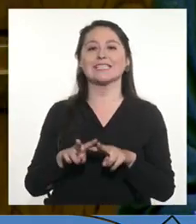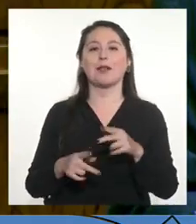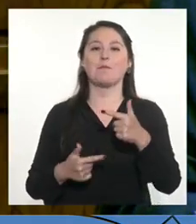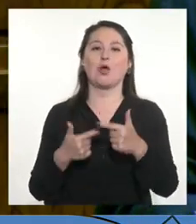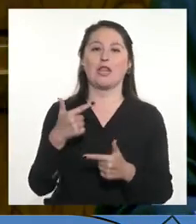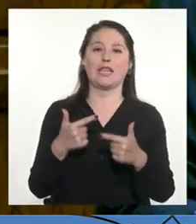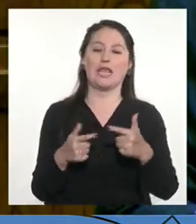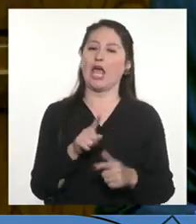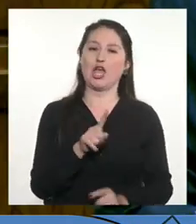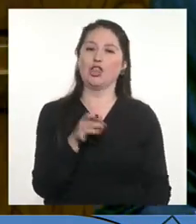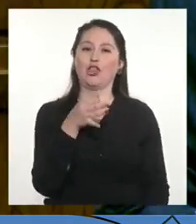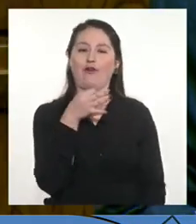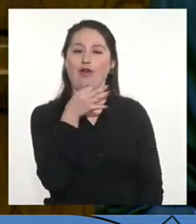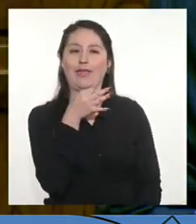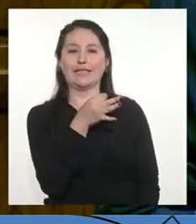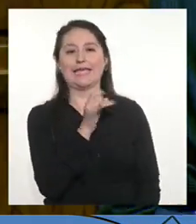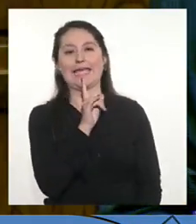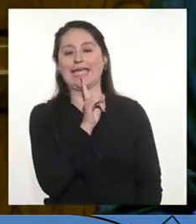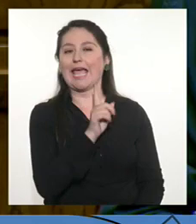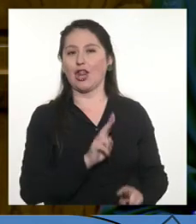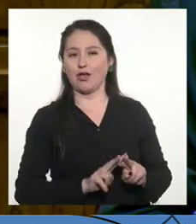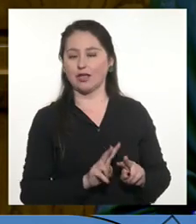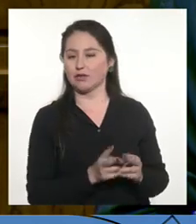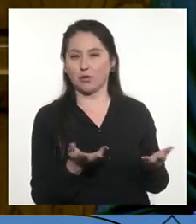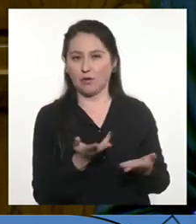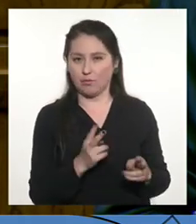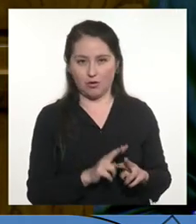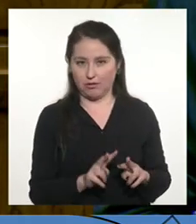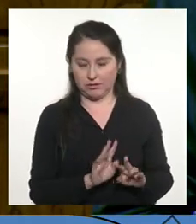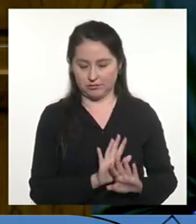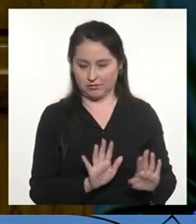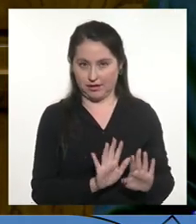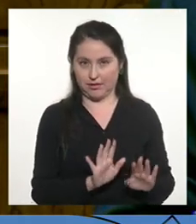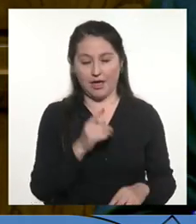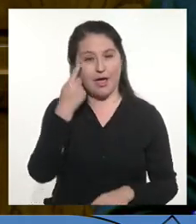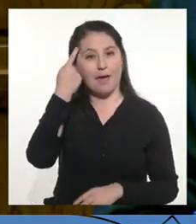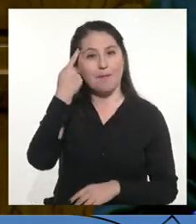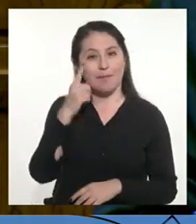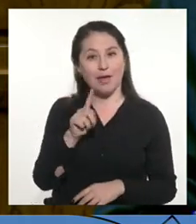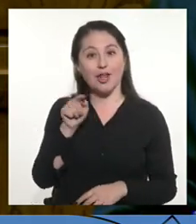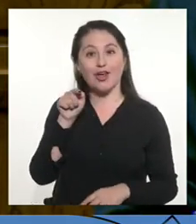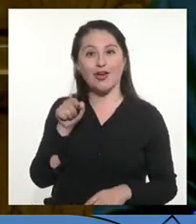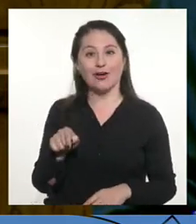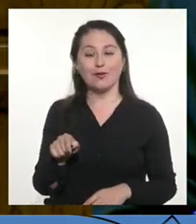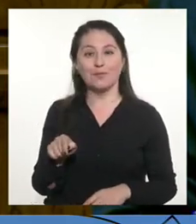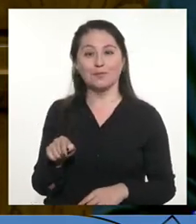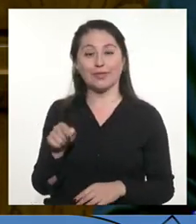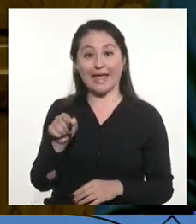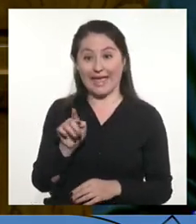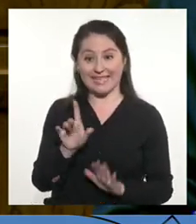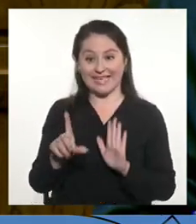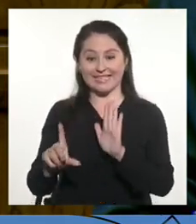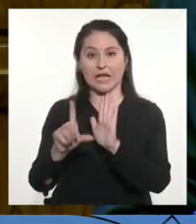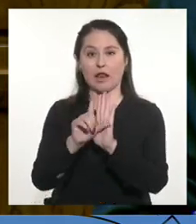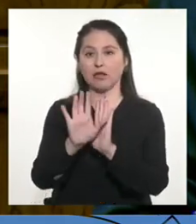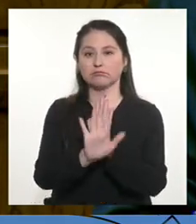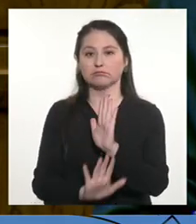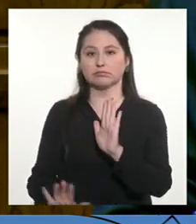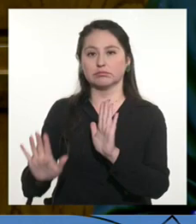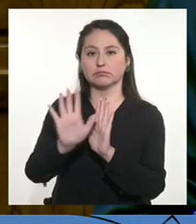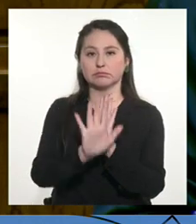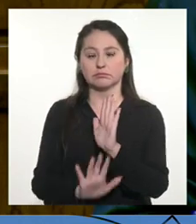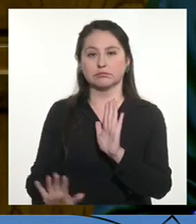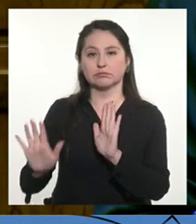referencia a que lo hice ni cómo se hizo pero de alguna manera el hecho de que vayan quedando normas